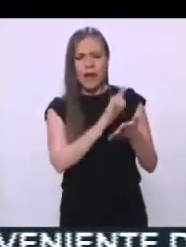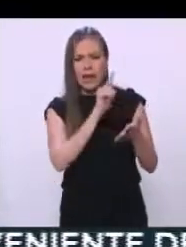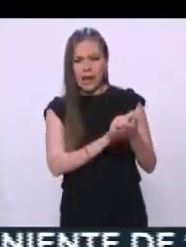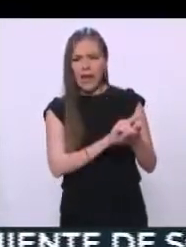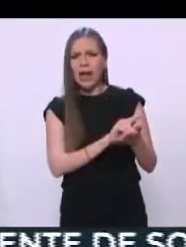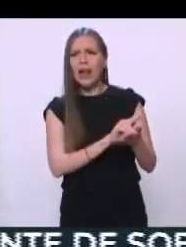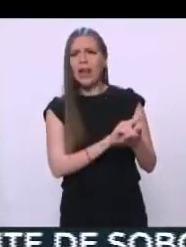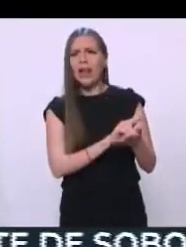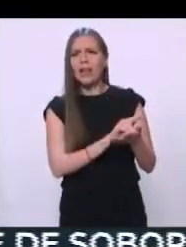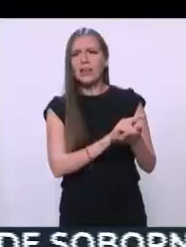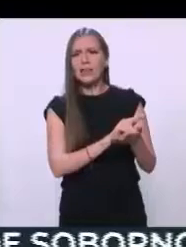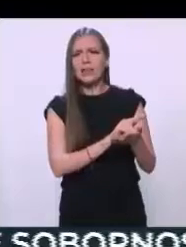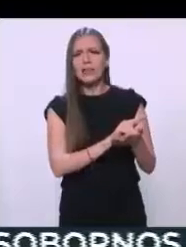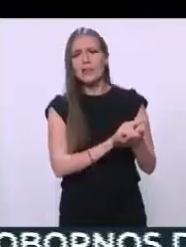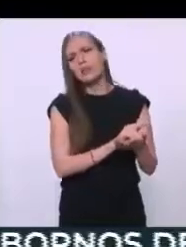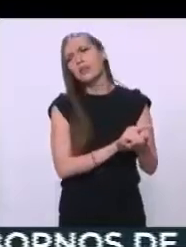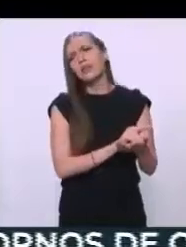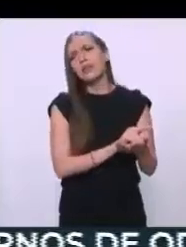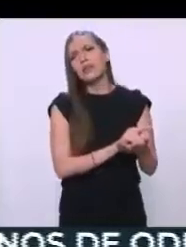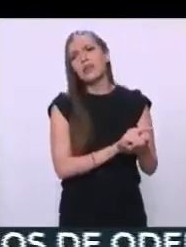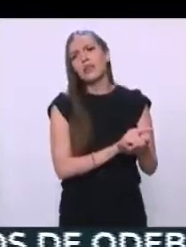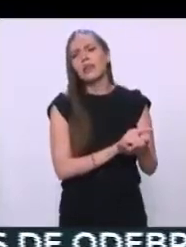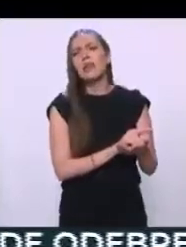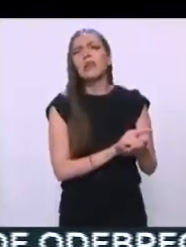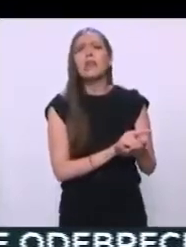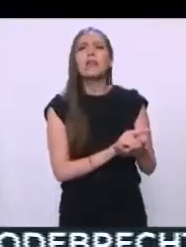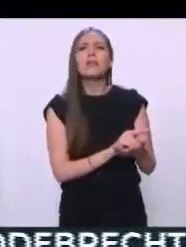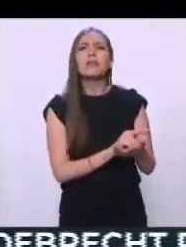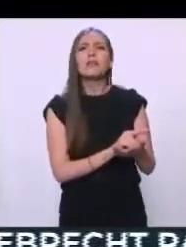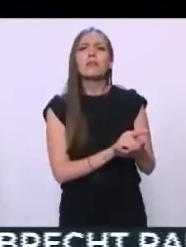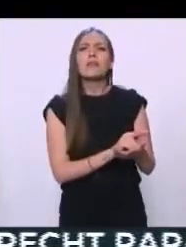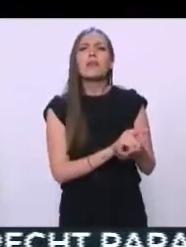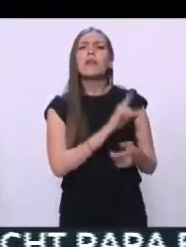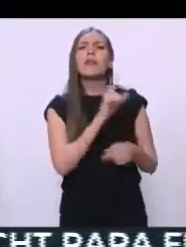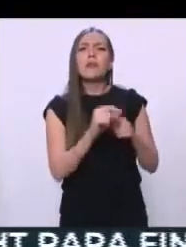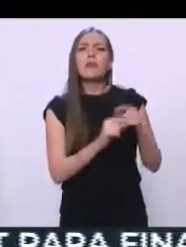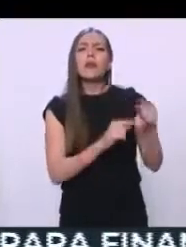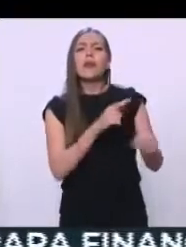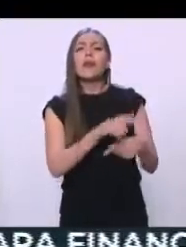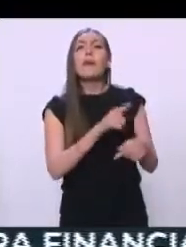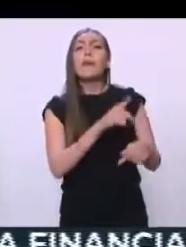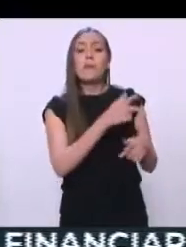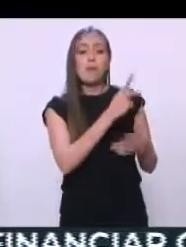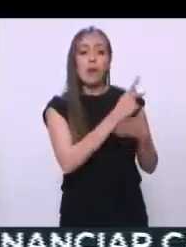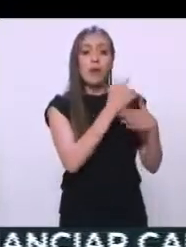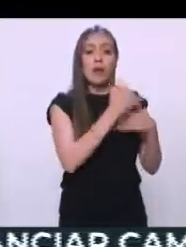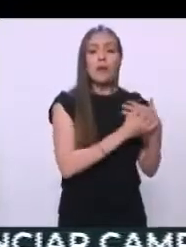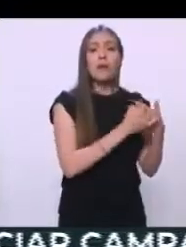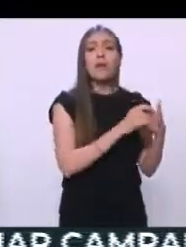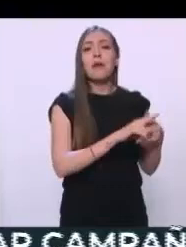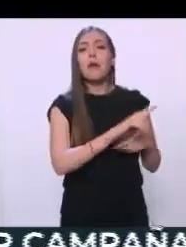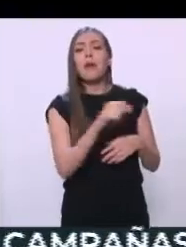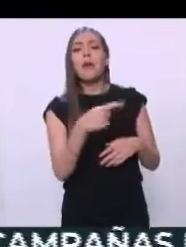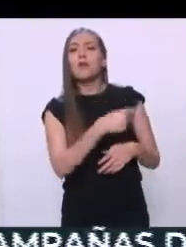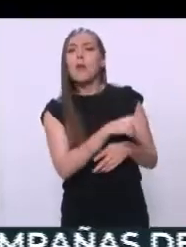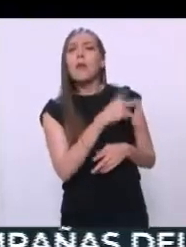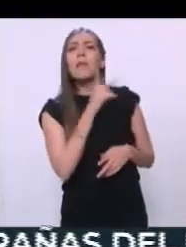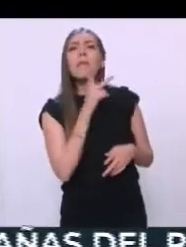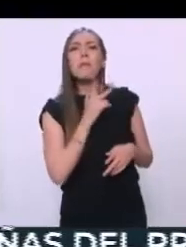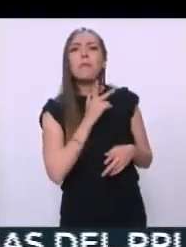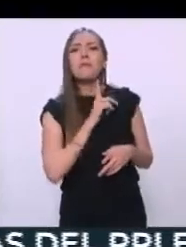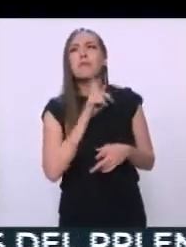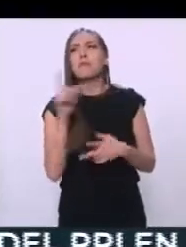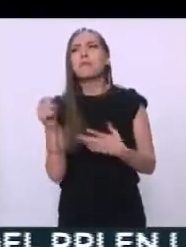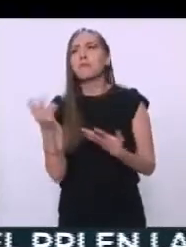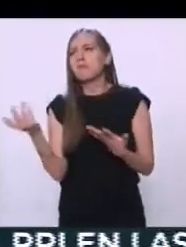que fue minando este proyecto que tenía Pemex, y que a la postre pues, nos acabó